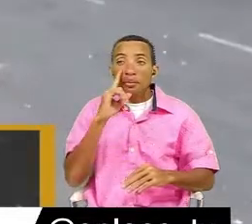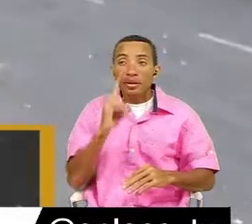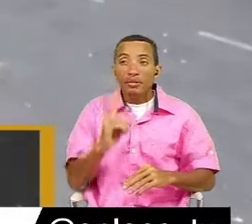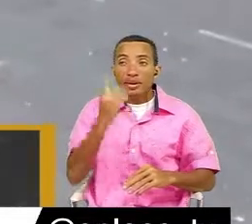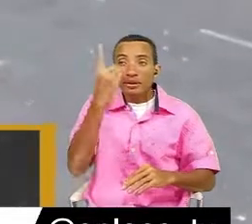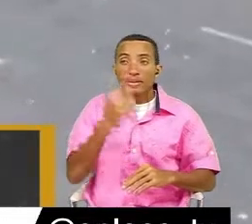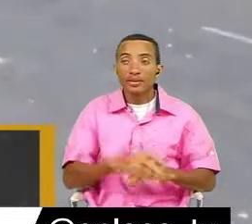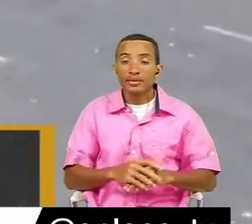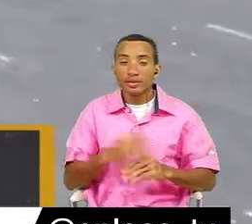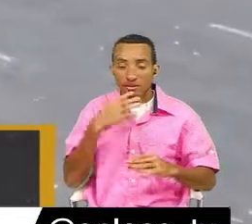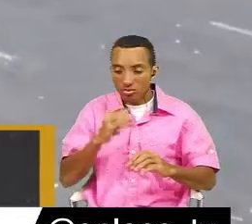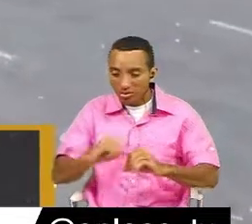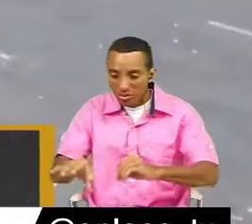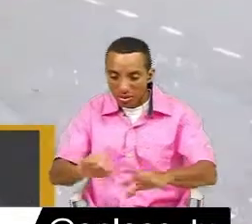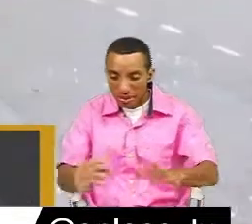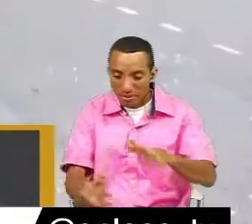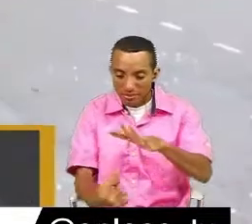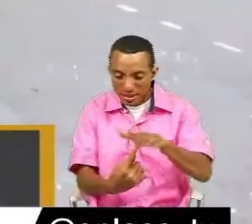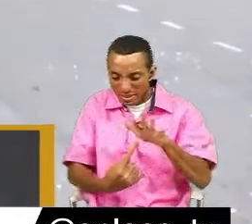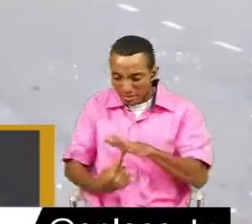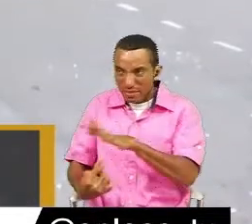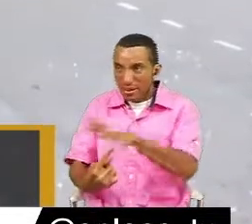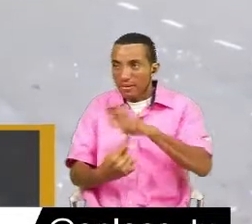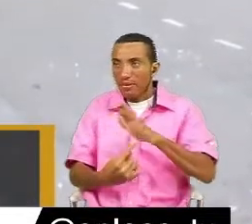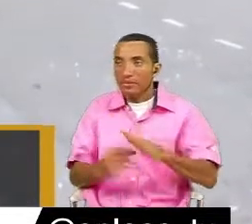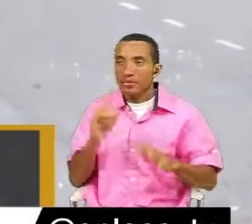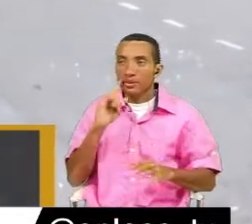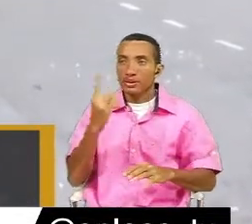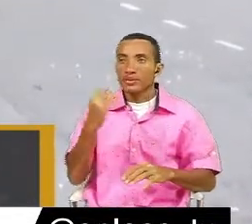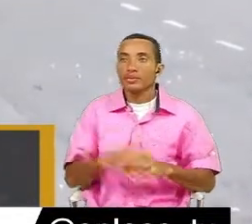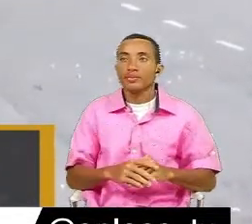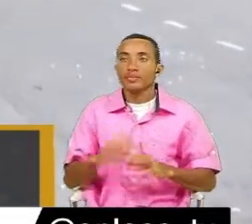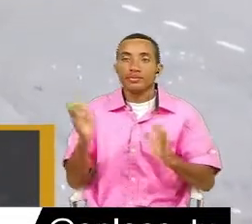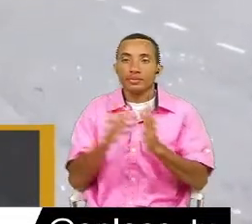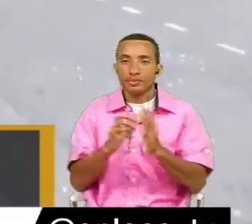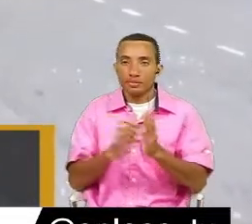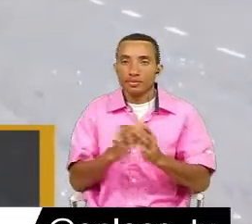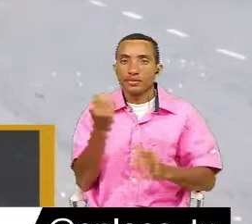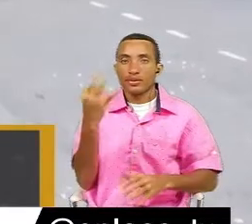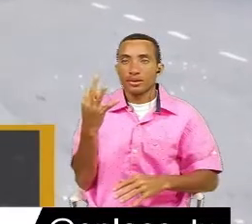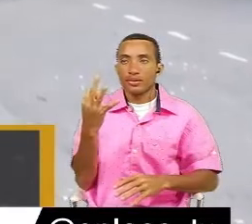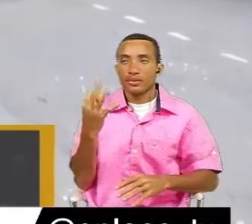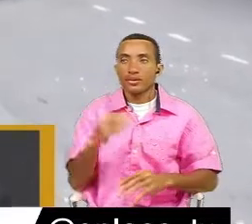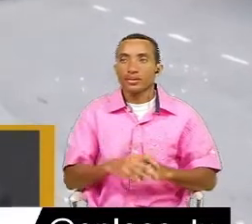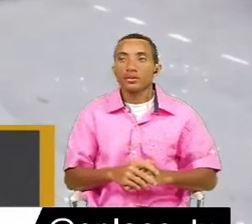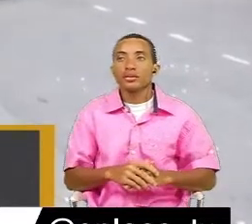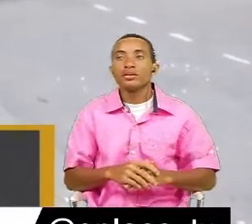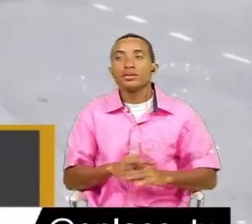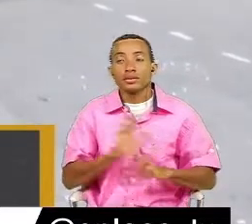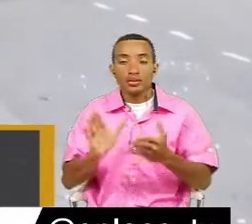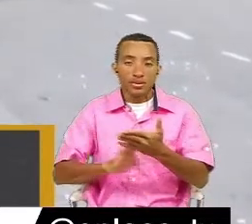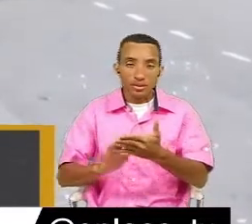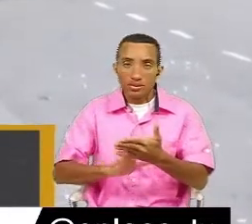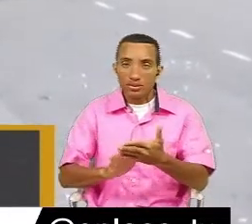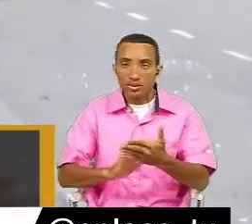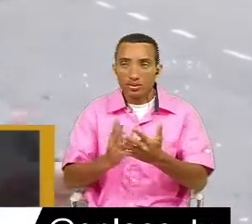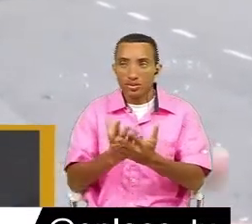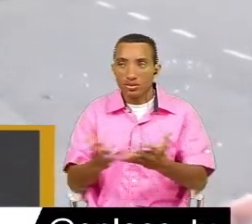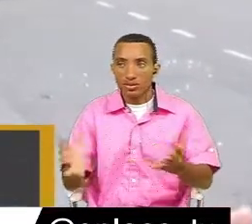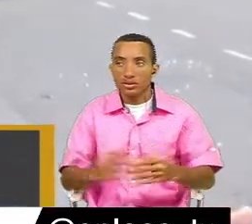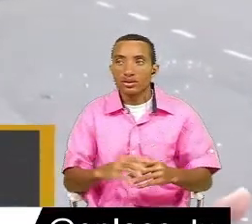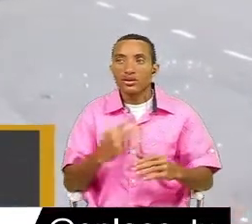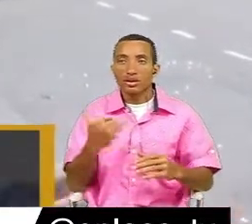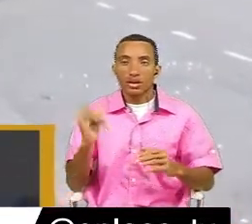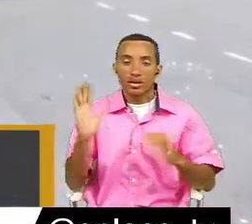que amanecen tachuelas en el lugar. La tercera vez que tiran tachuela. Y eso no es así tampoco, así no se solucionan las cosas. Ya hemos hablado